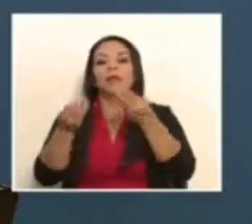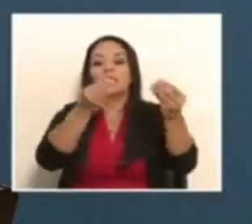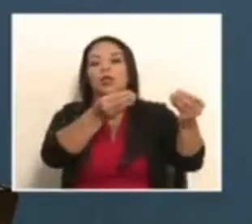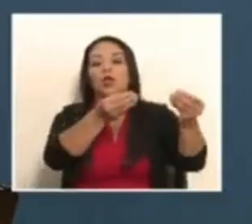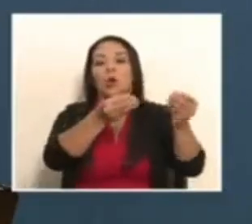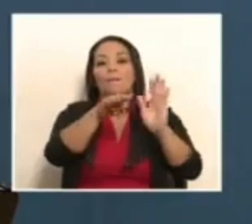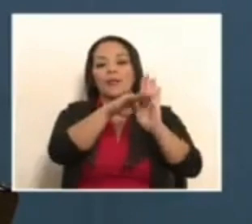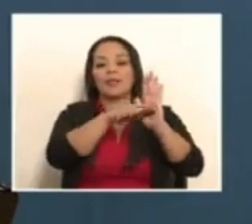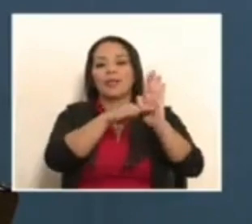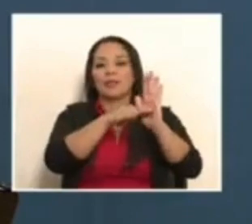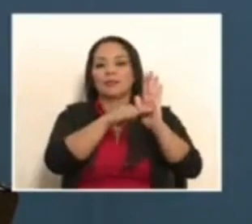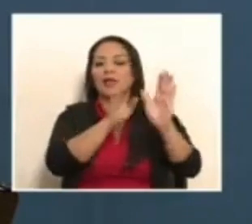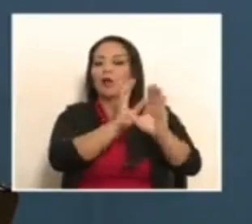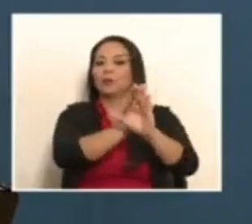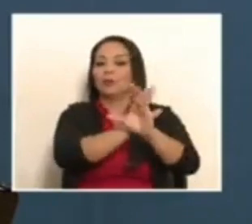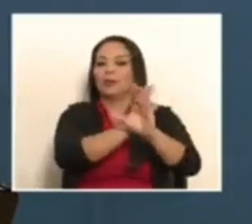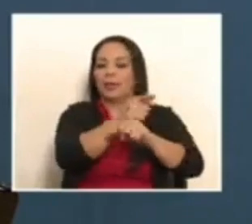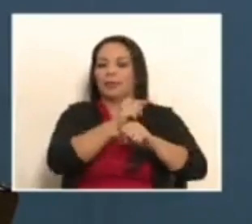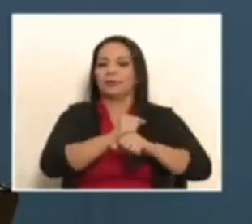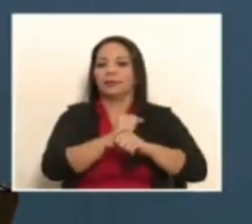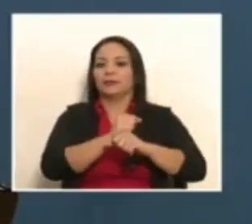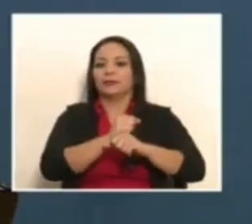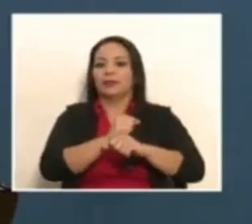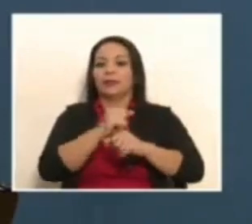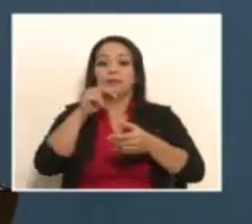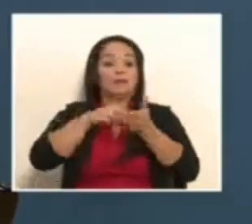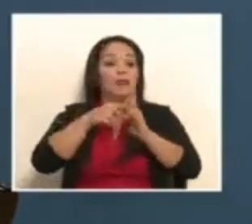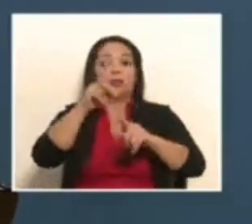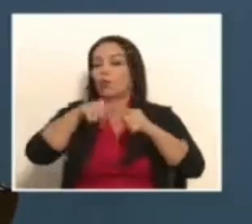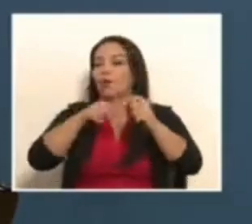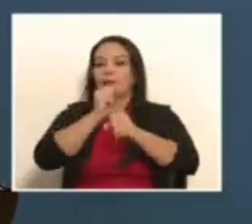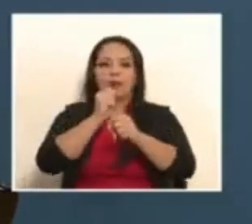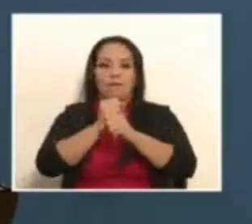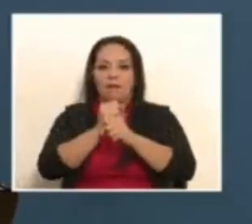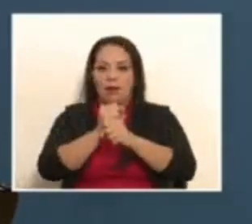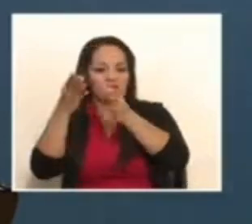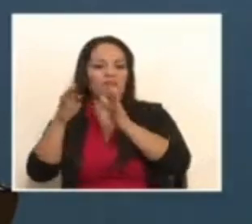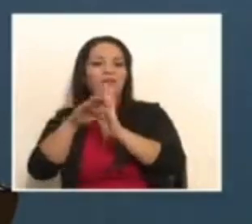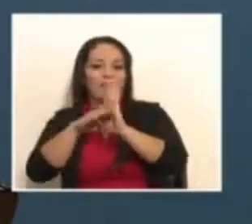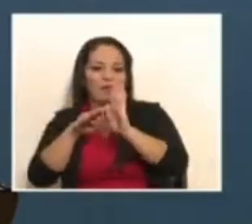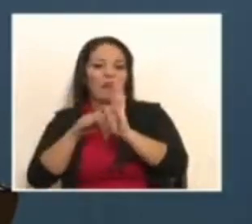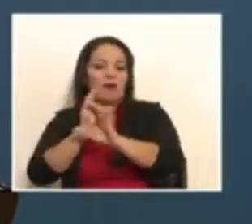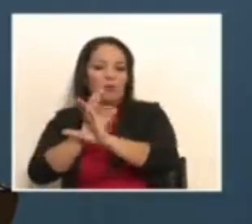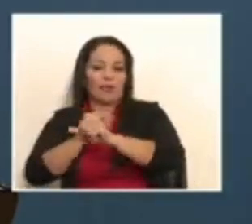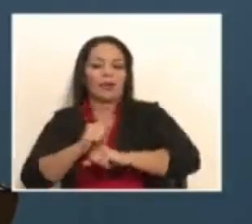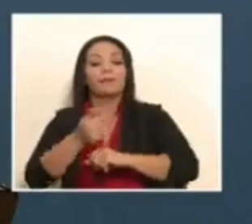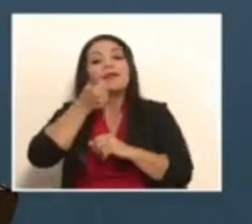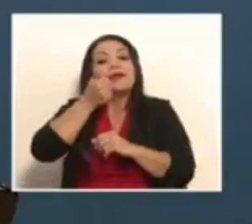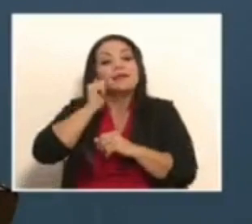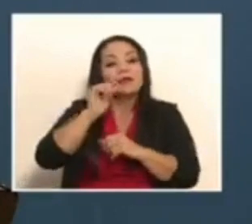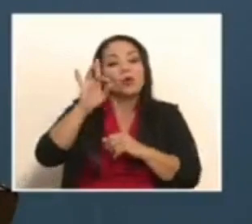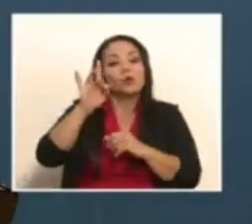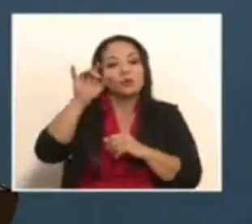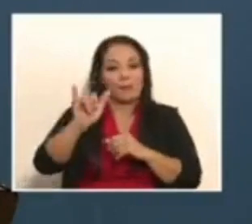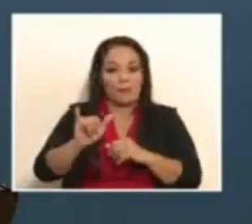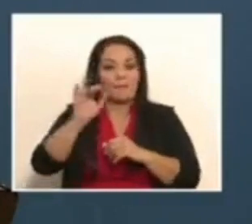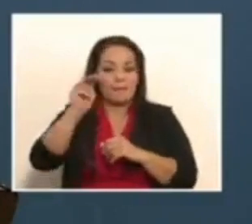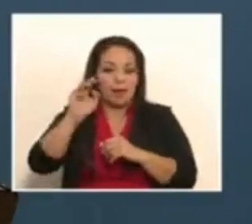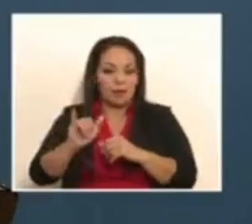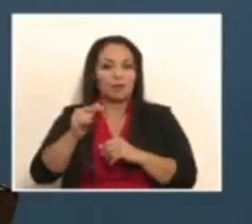suspensión con goce de salario por un periodo de dos meses para esos funcionarios lunes 8 de mayo yo